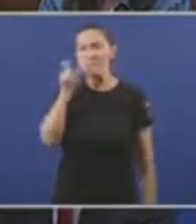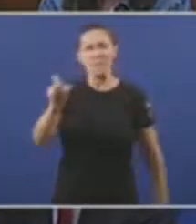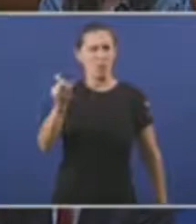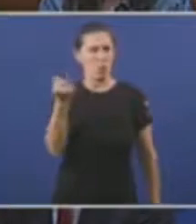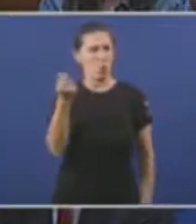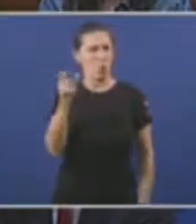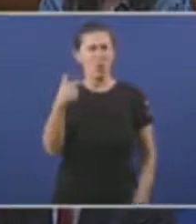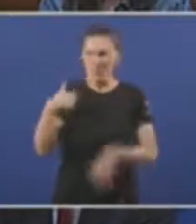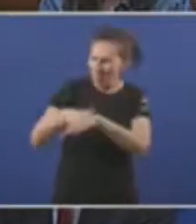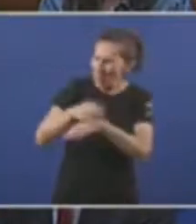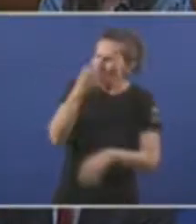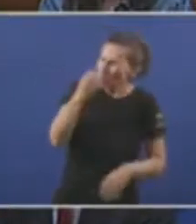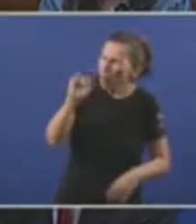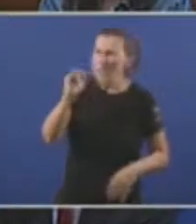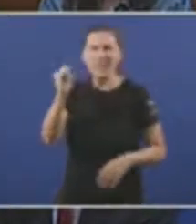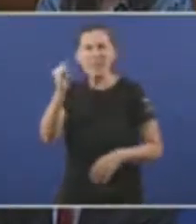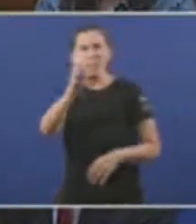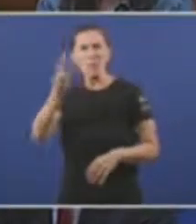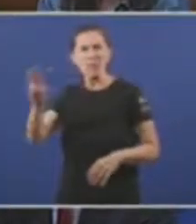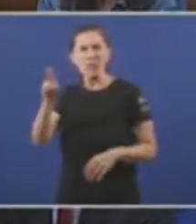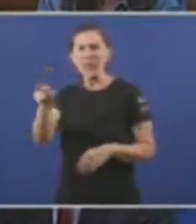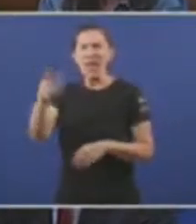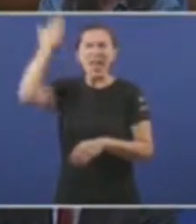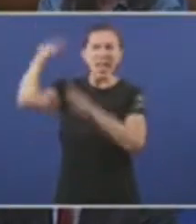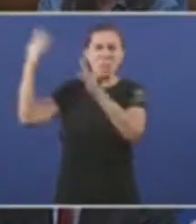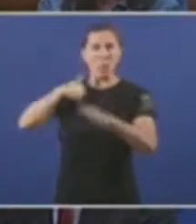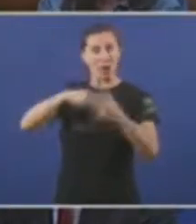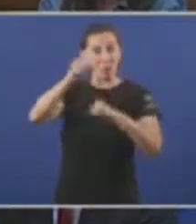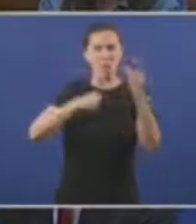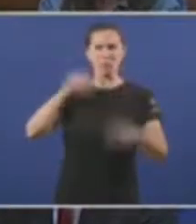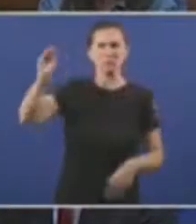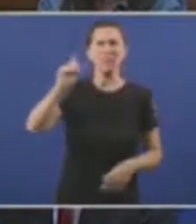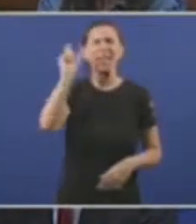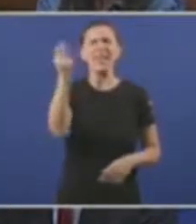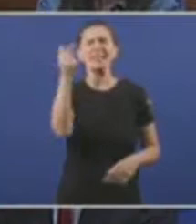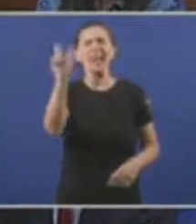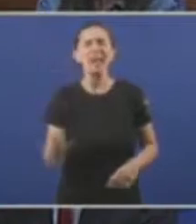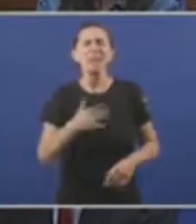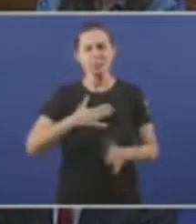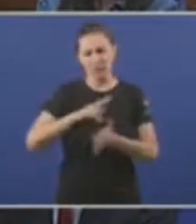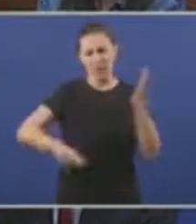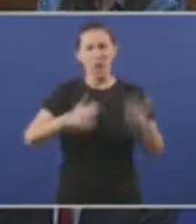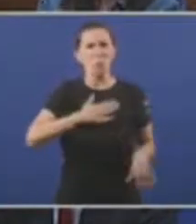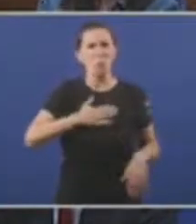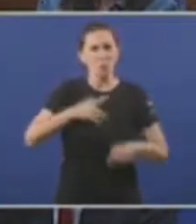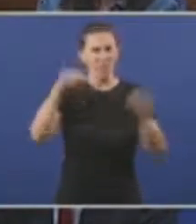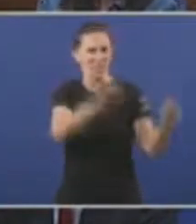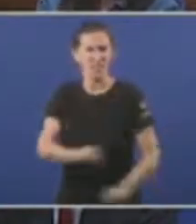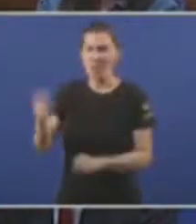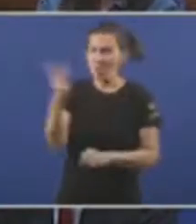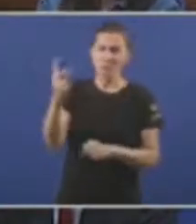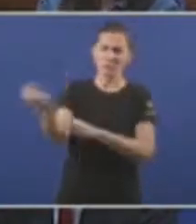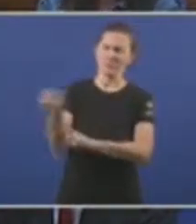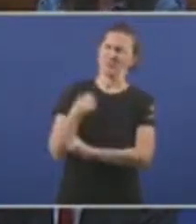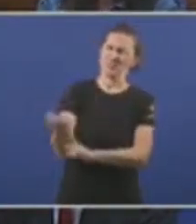e o PSOE cando desde o BNG defendíamos unha tarifa eléctrica galega? Onde estaban cando defendíamos o dereito a que